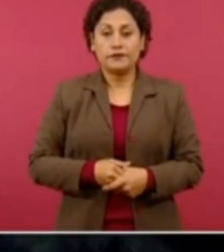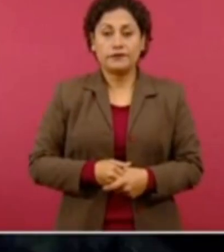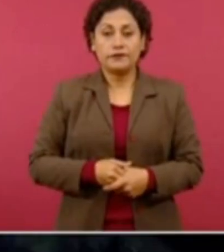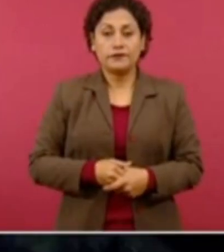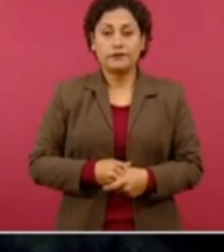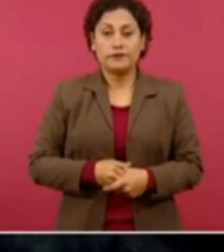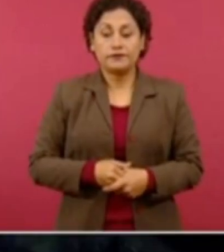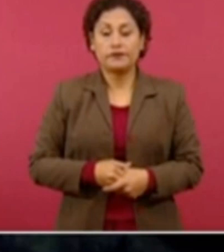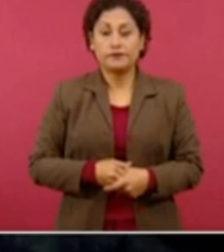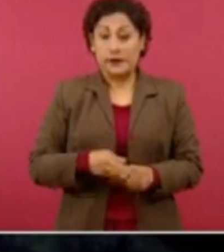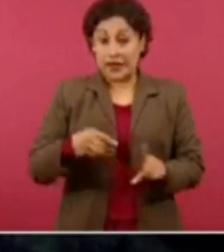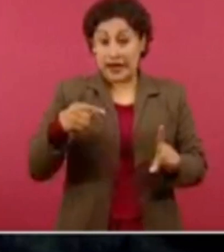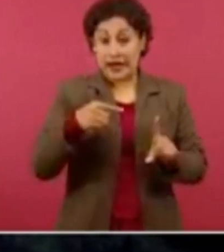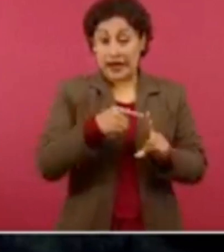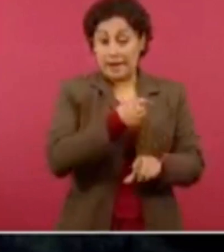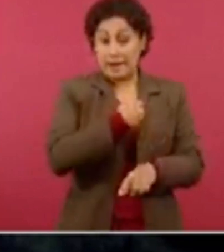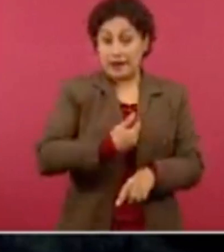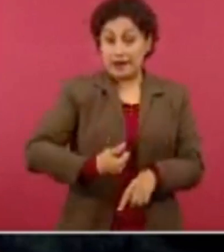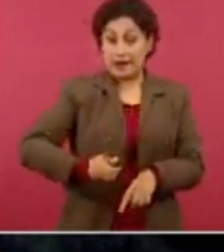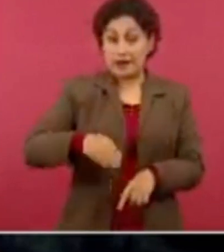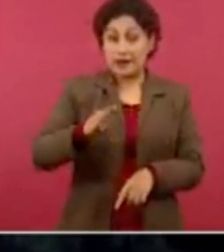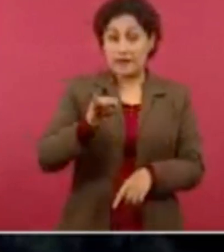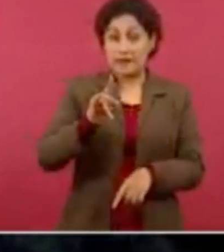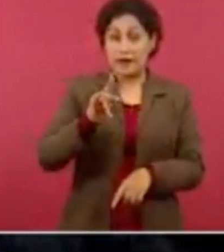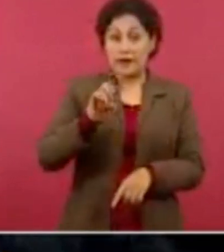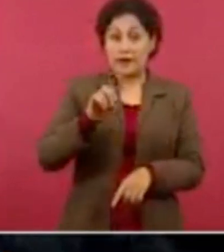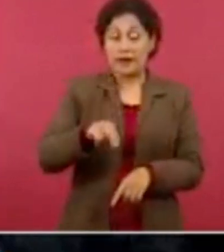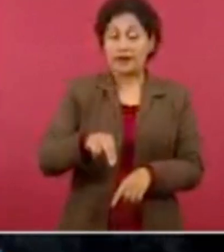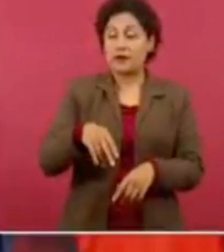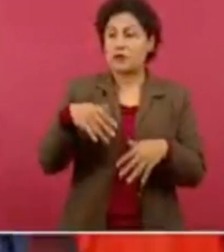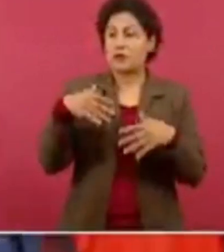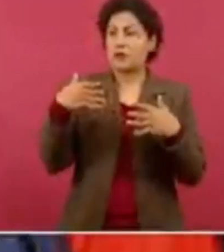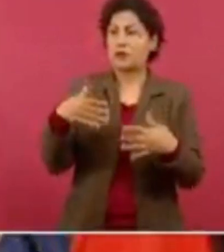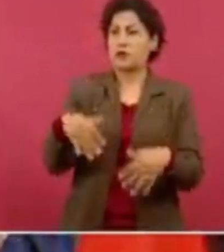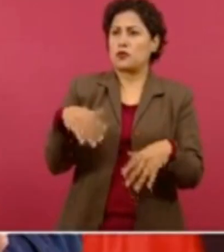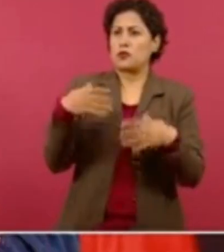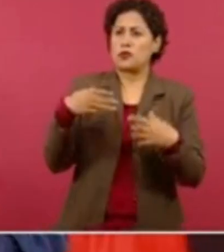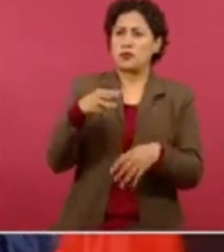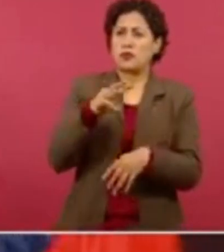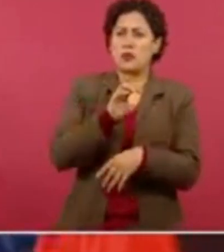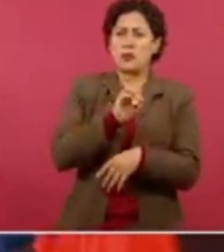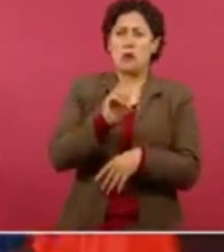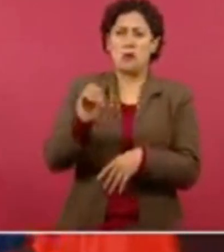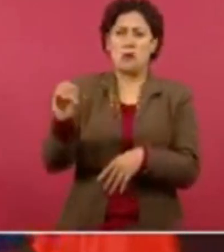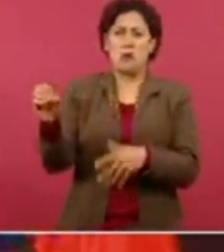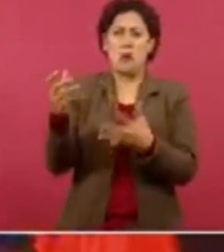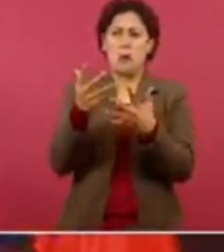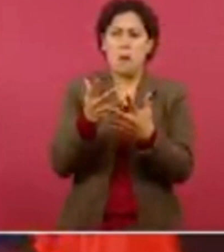expresión del presidente Biden, es un gran aeropuerto, me dice.